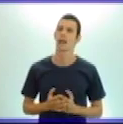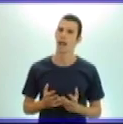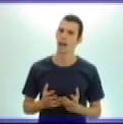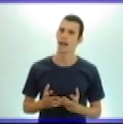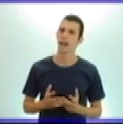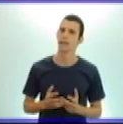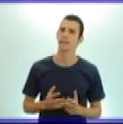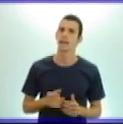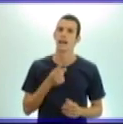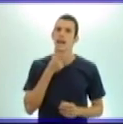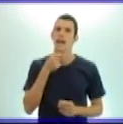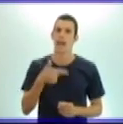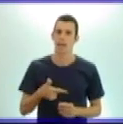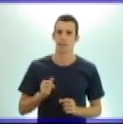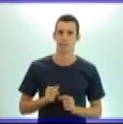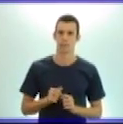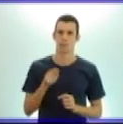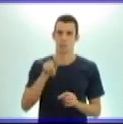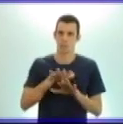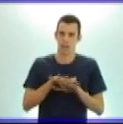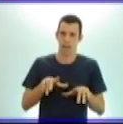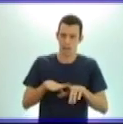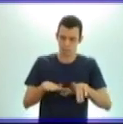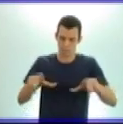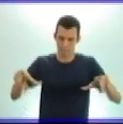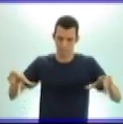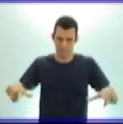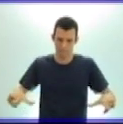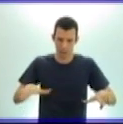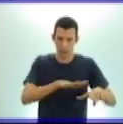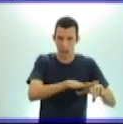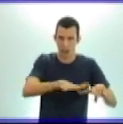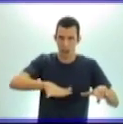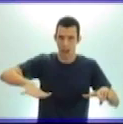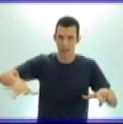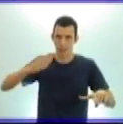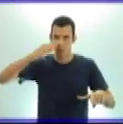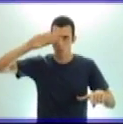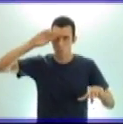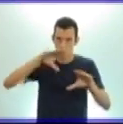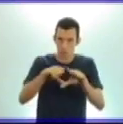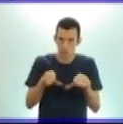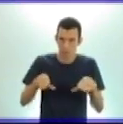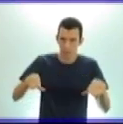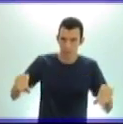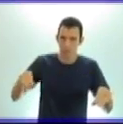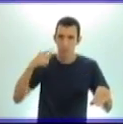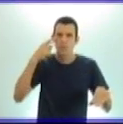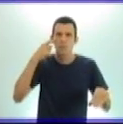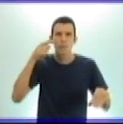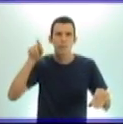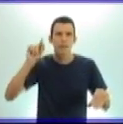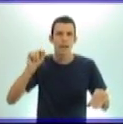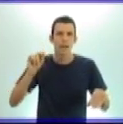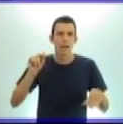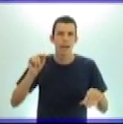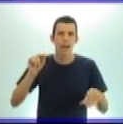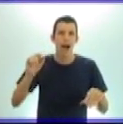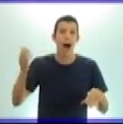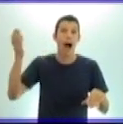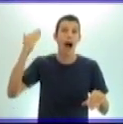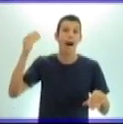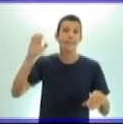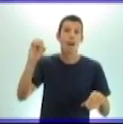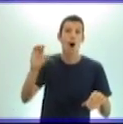a estos poblados, verás que estaban en la antigua provincia